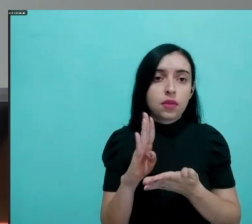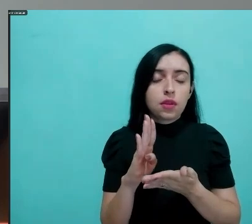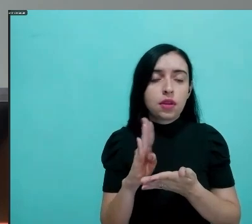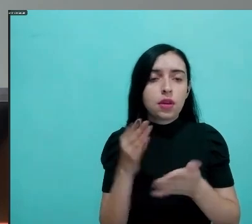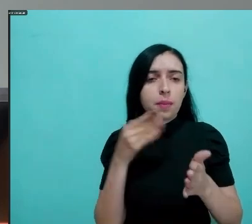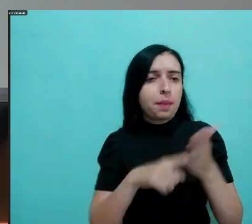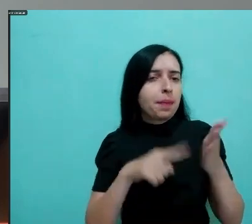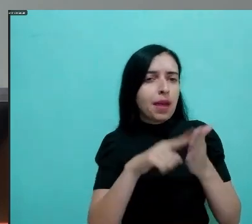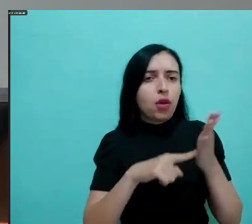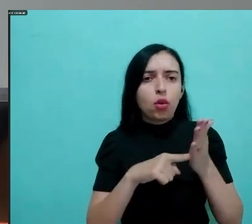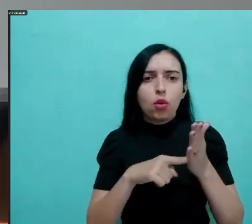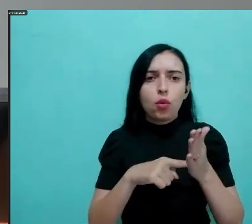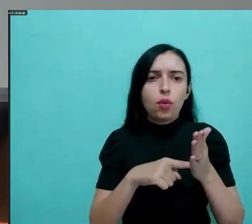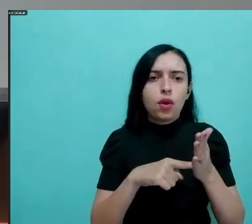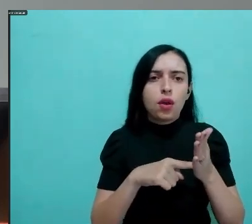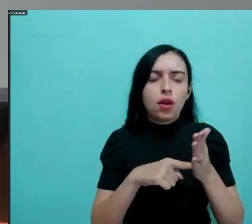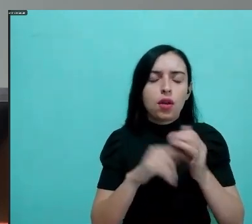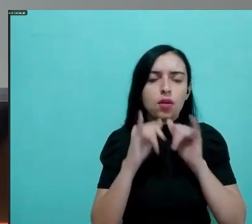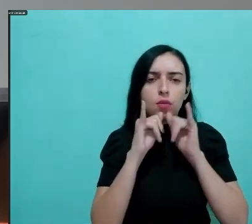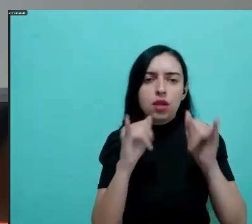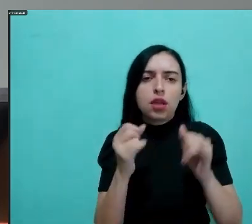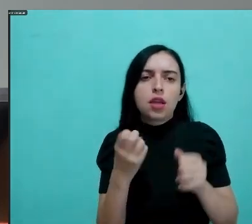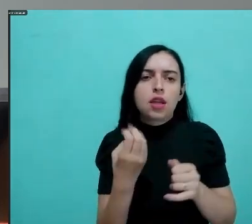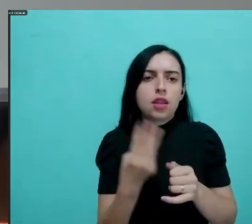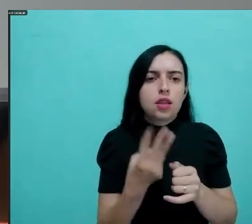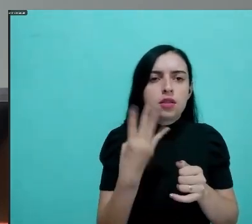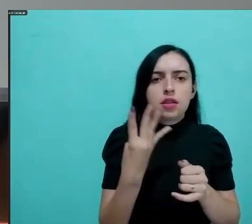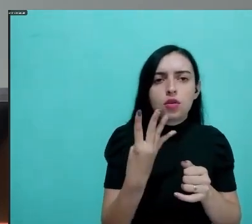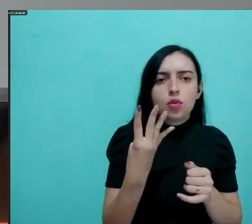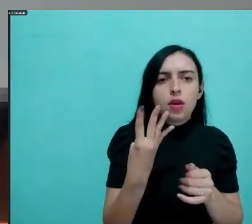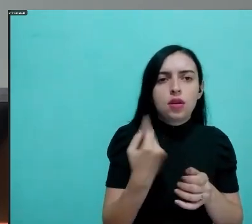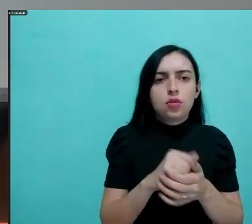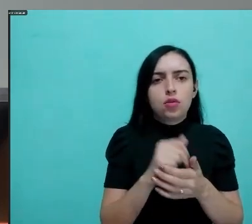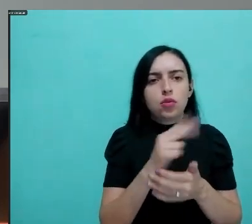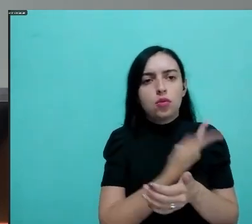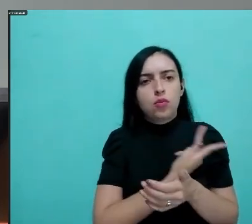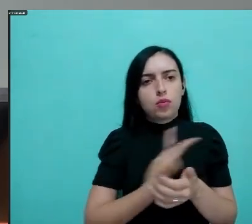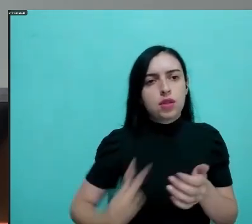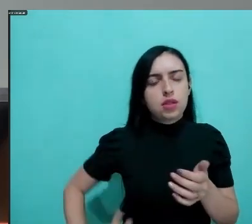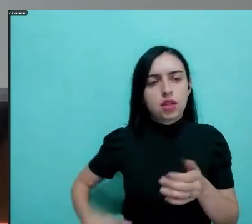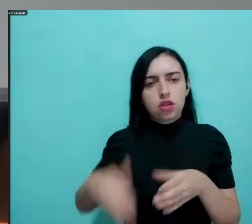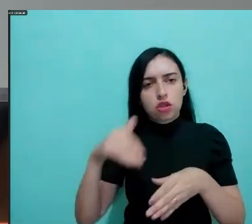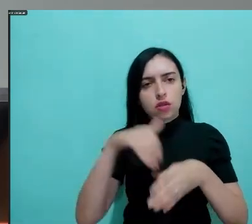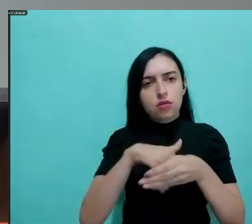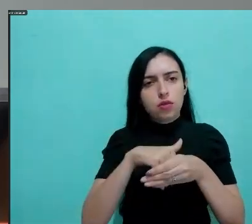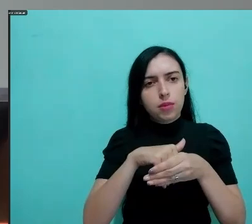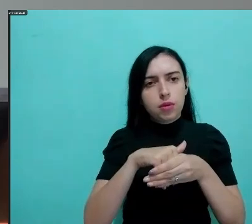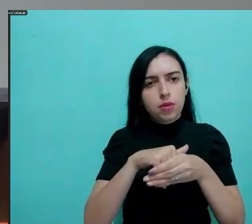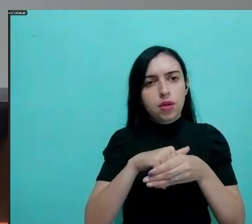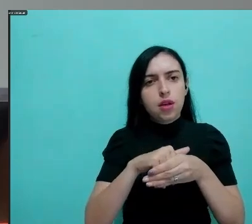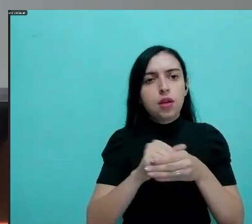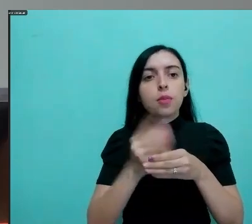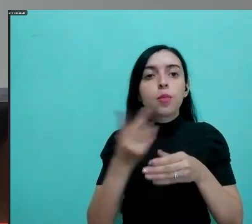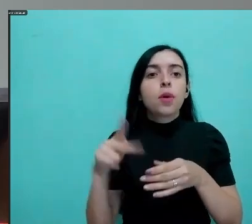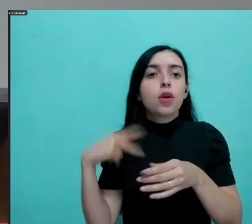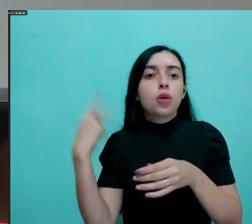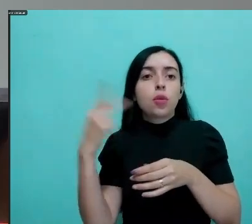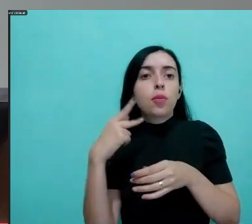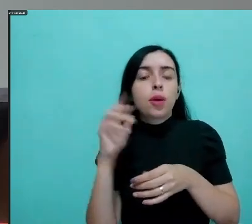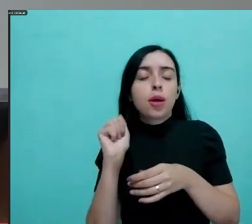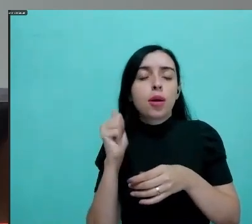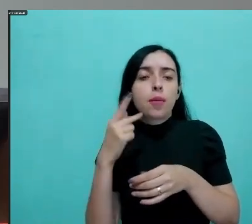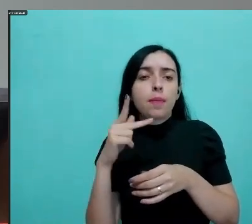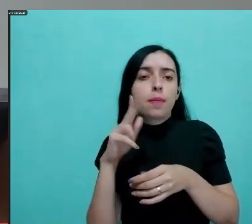anteriores, la tercera y la cuarta, el presidente era elegido por el Parlamento, de modo que había una